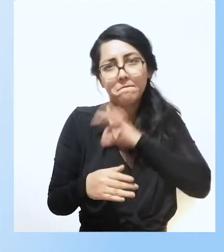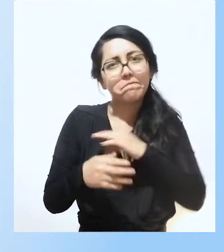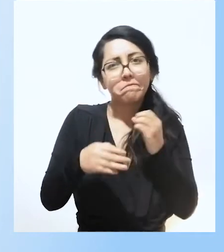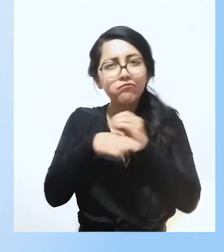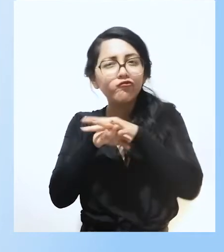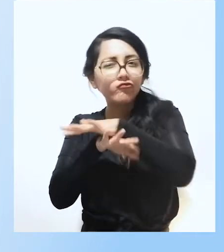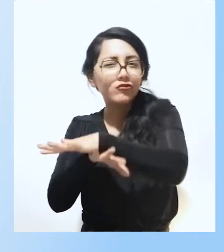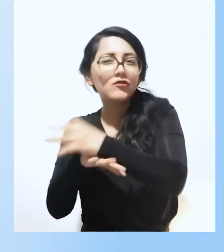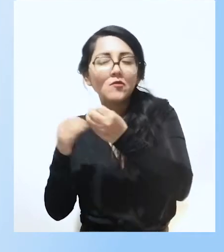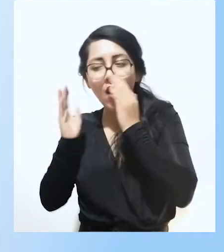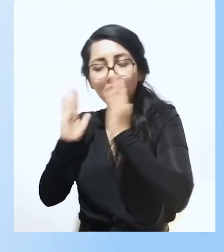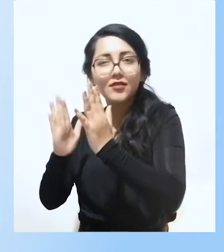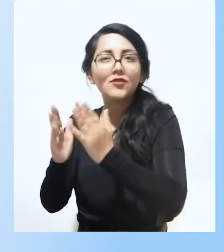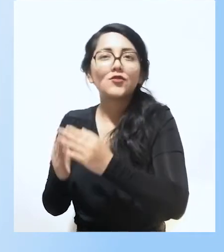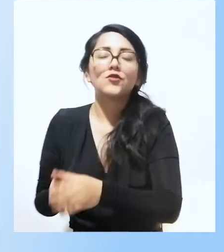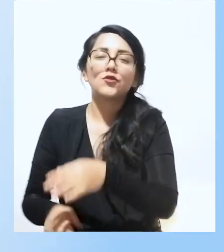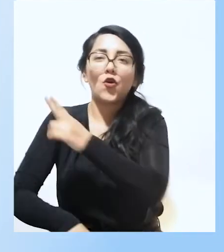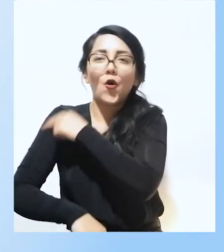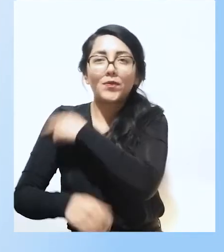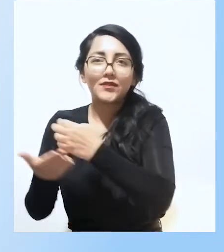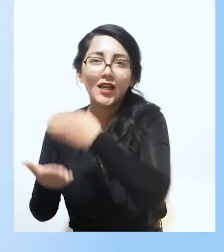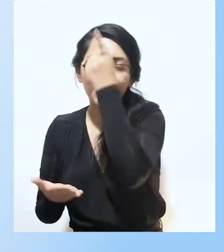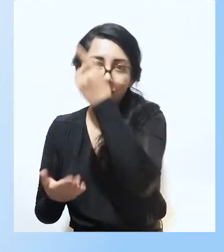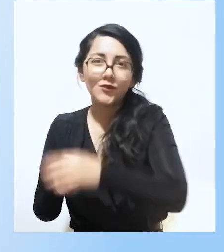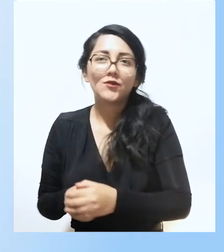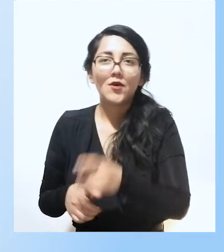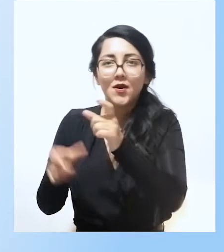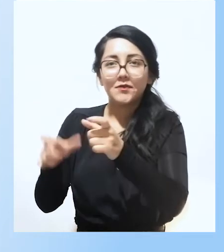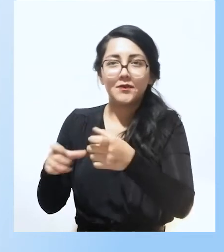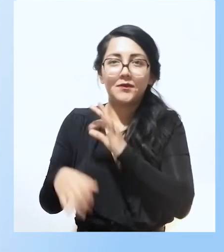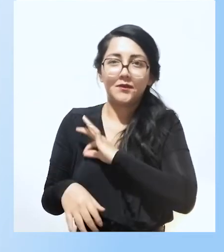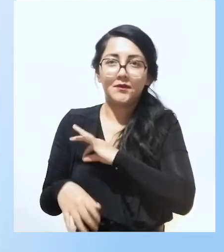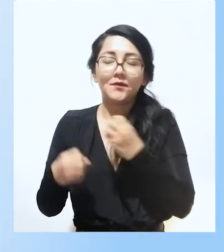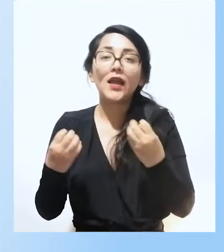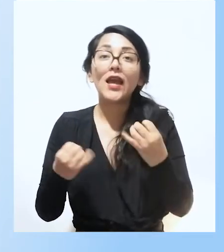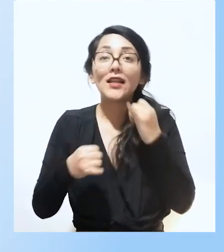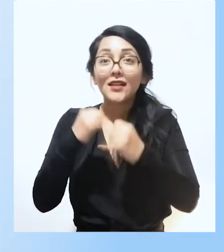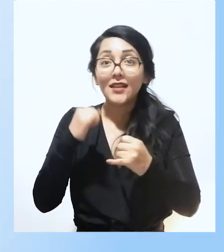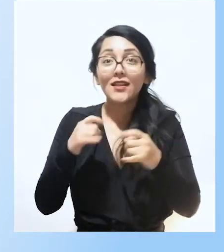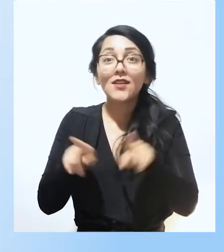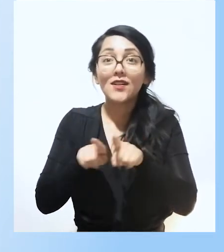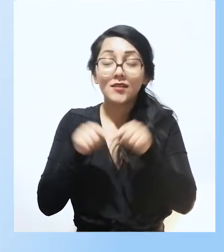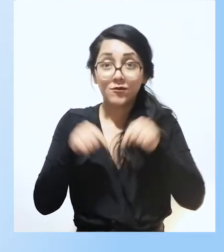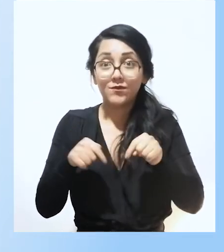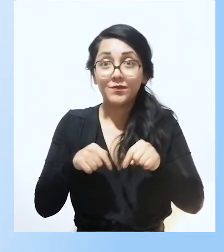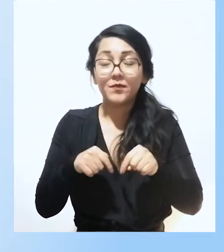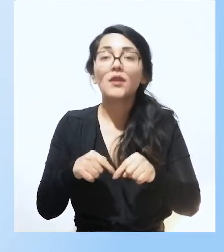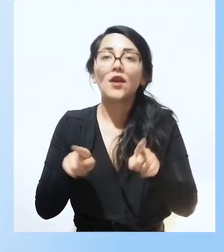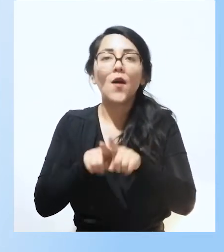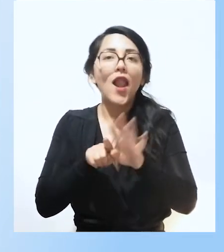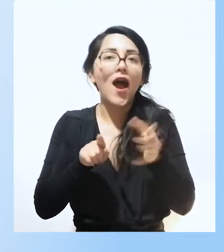educativa de estudiantes hospitalizados o con tratamiento ambulatorio. Finalmente, el día de hoy, en esta mañana, vamos a tener un